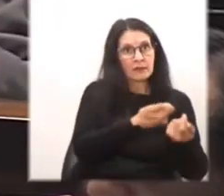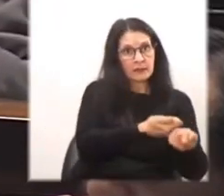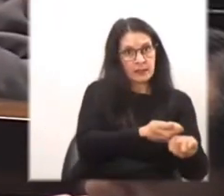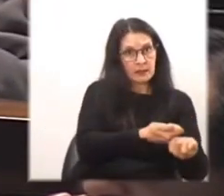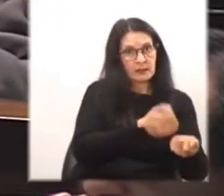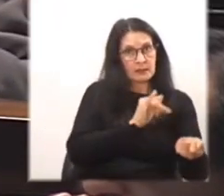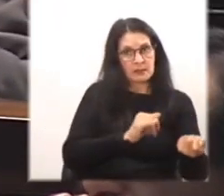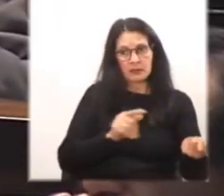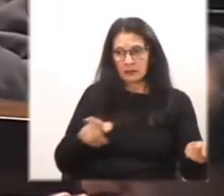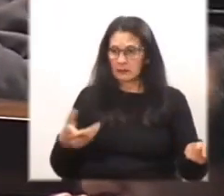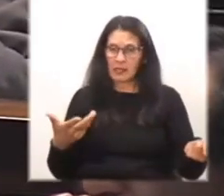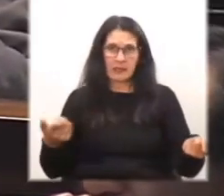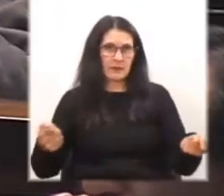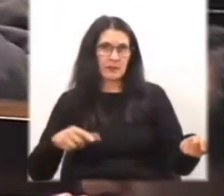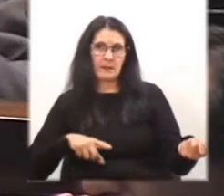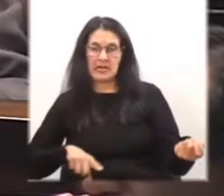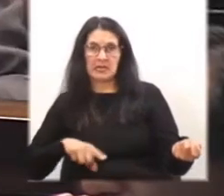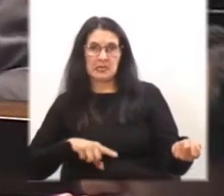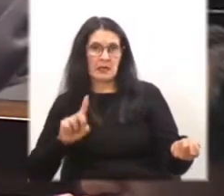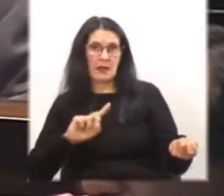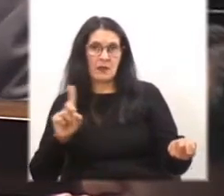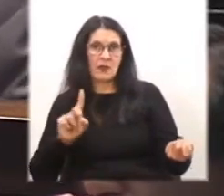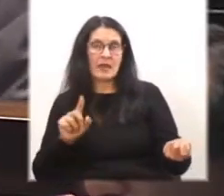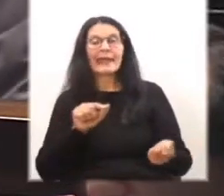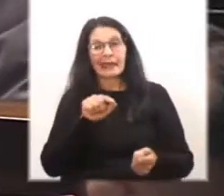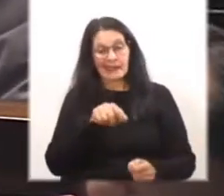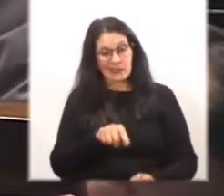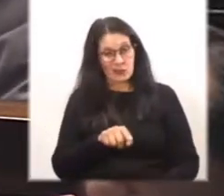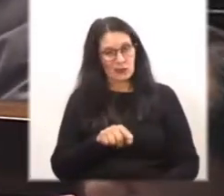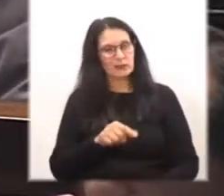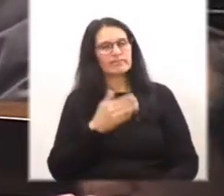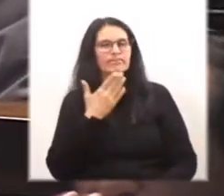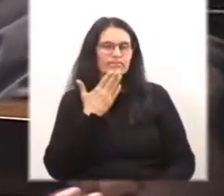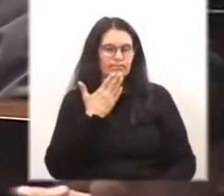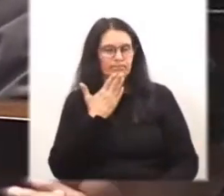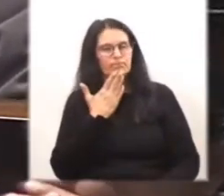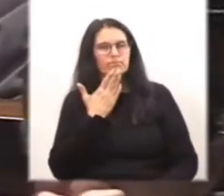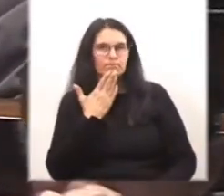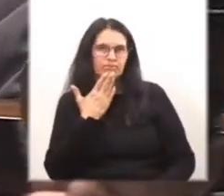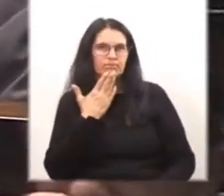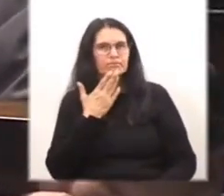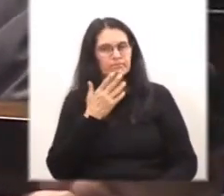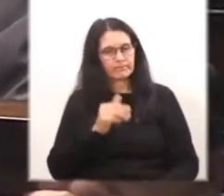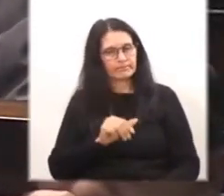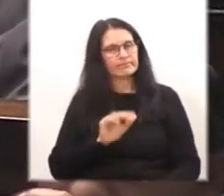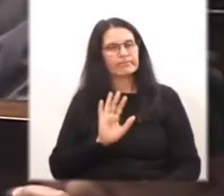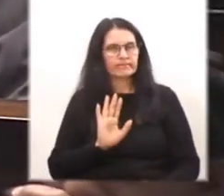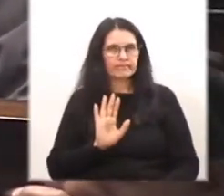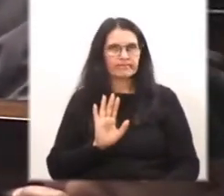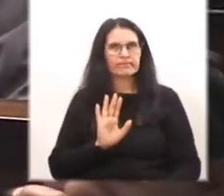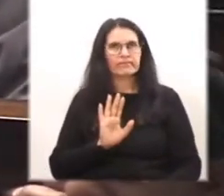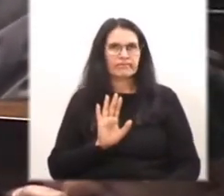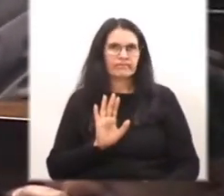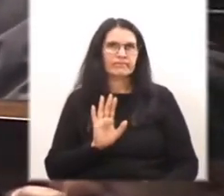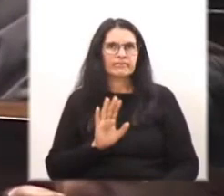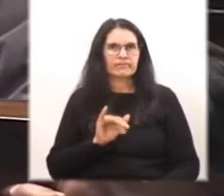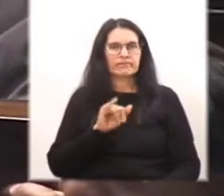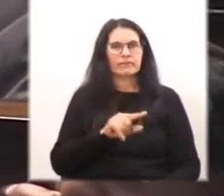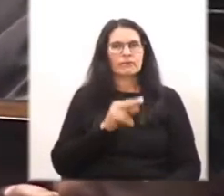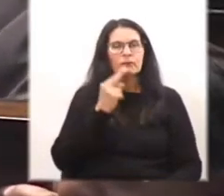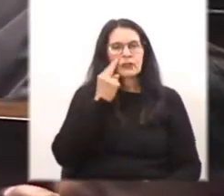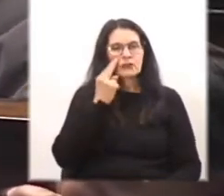espada. Y eso, señor presidente, se traduce en